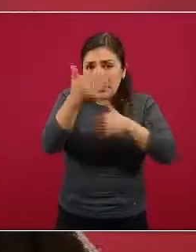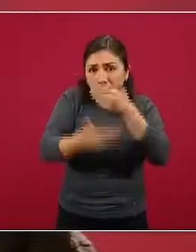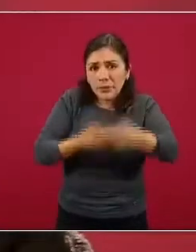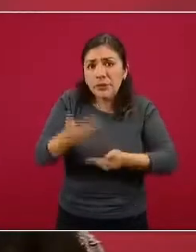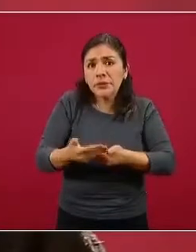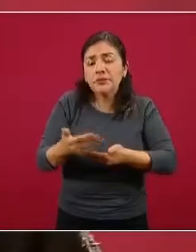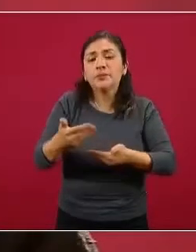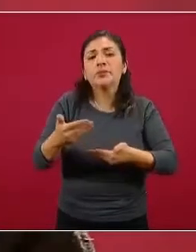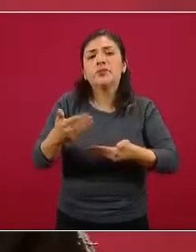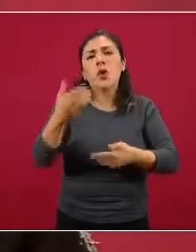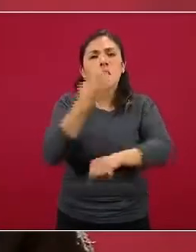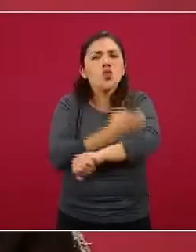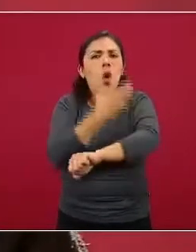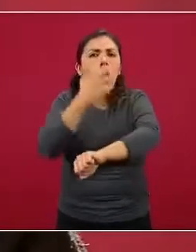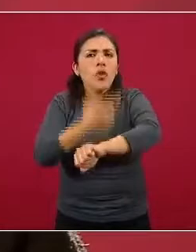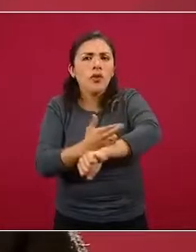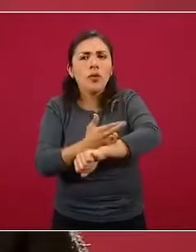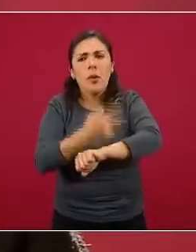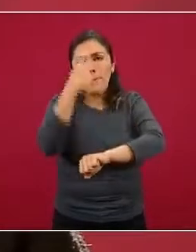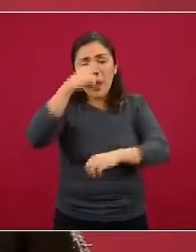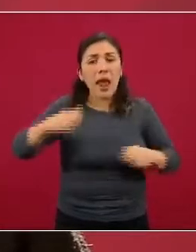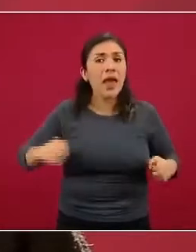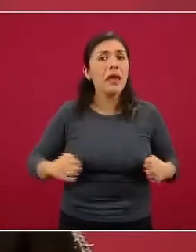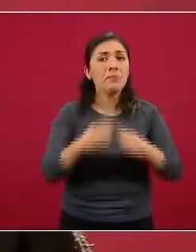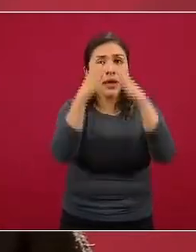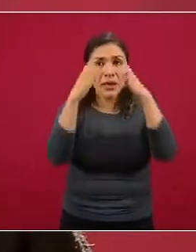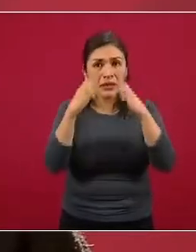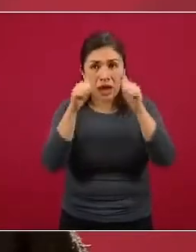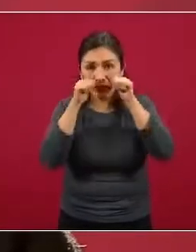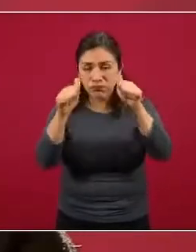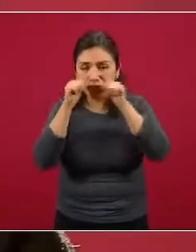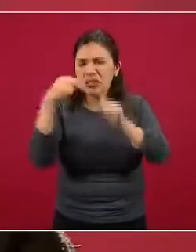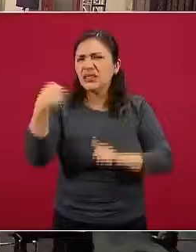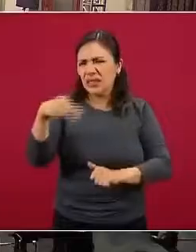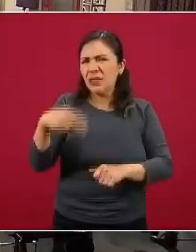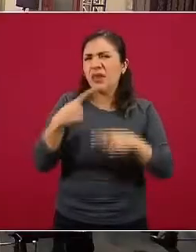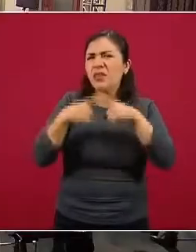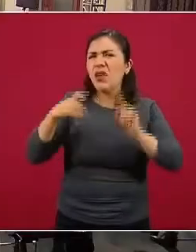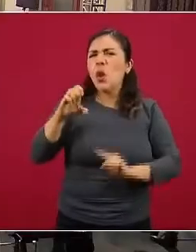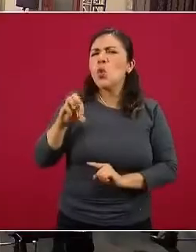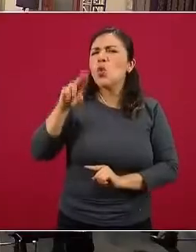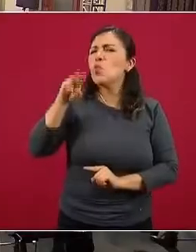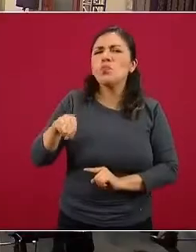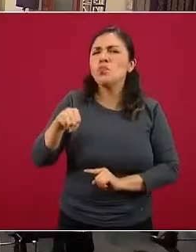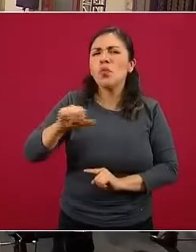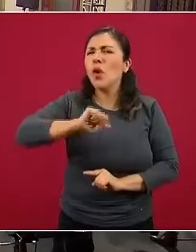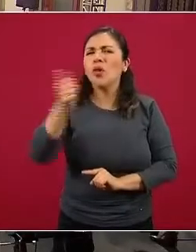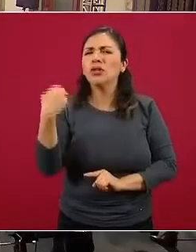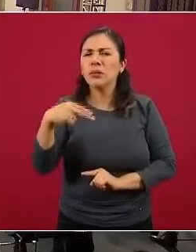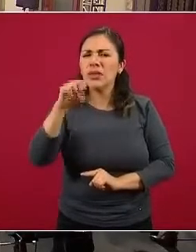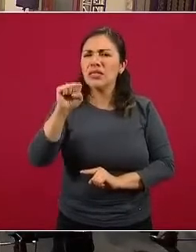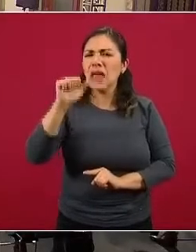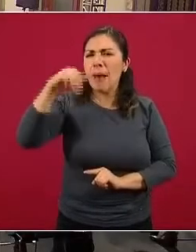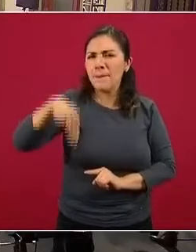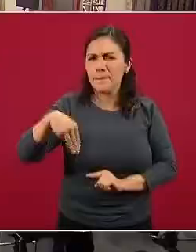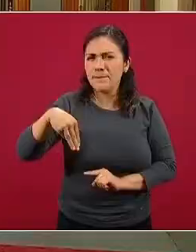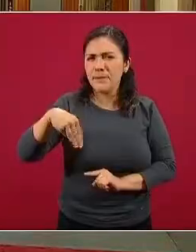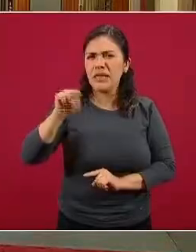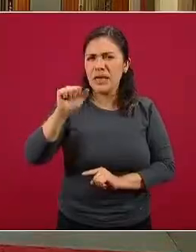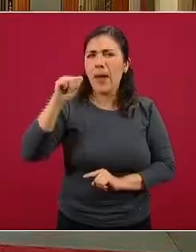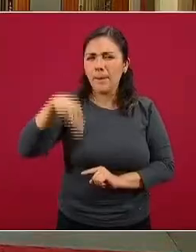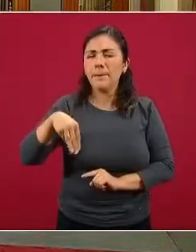de coordinación de emergencias, tiene un nombre diferente al CRUM, ¿cómo se llama? El SAMU, ahí se llama